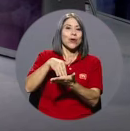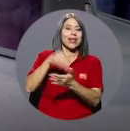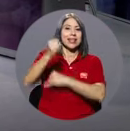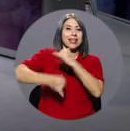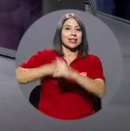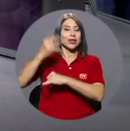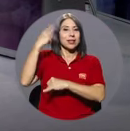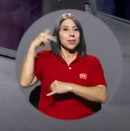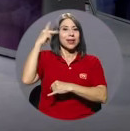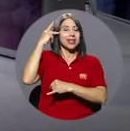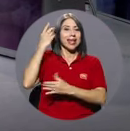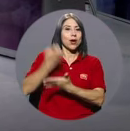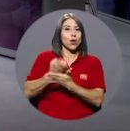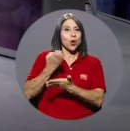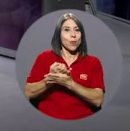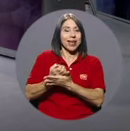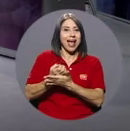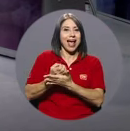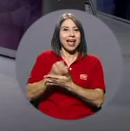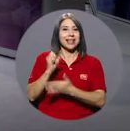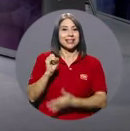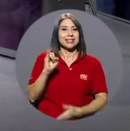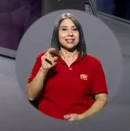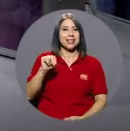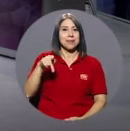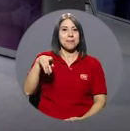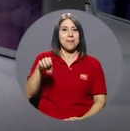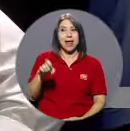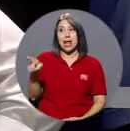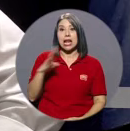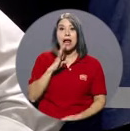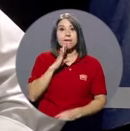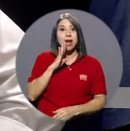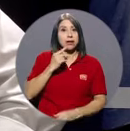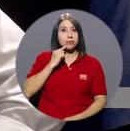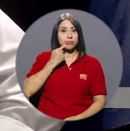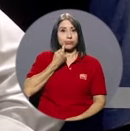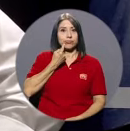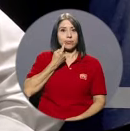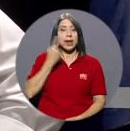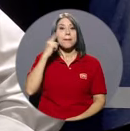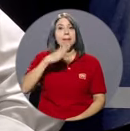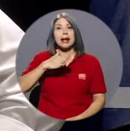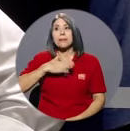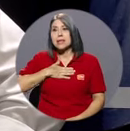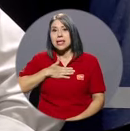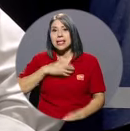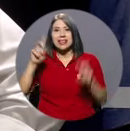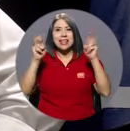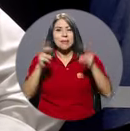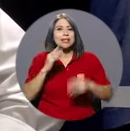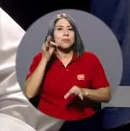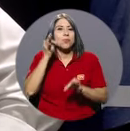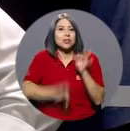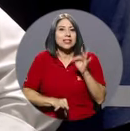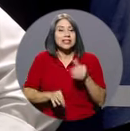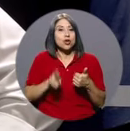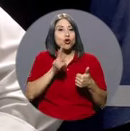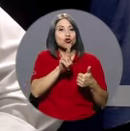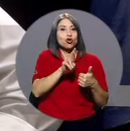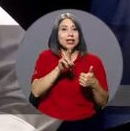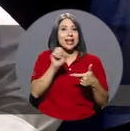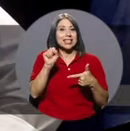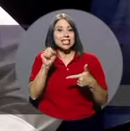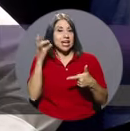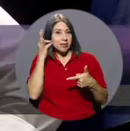de Política Económica, en el CIMPE, en la Universidad Nacional, él habla sobre cosas serias. Y para mí aquí el tema es muy sencillo. Roxana y Shirley